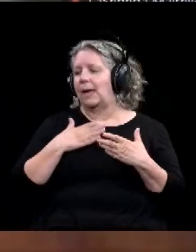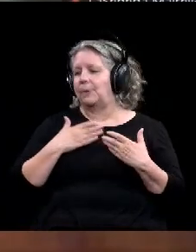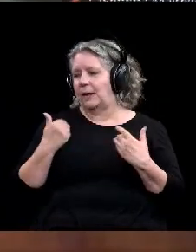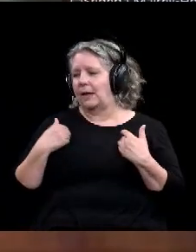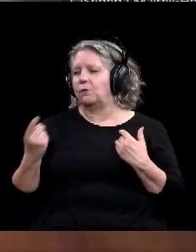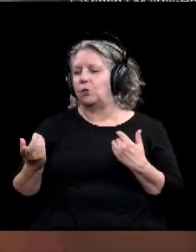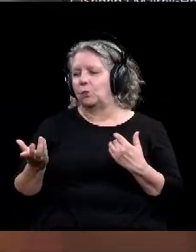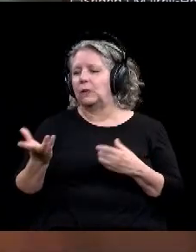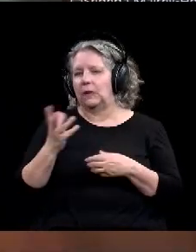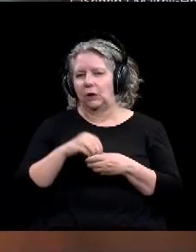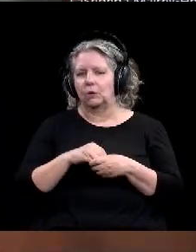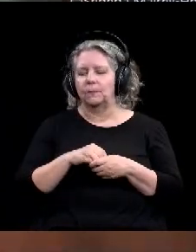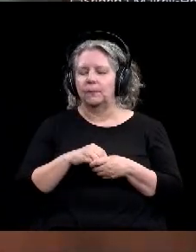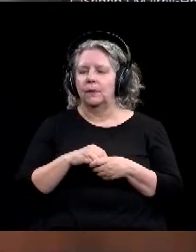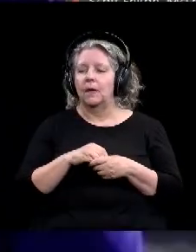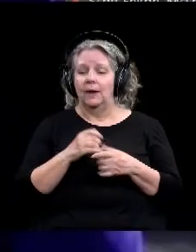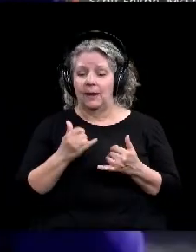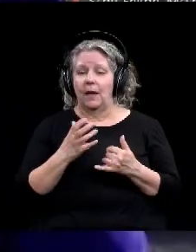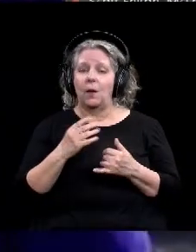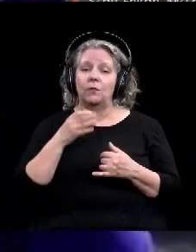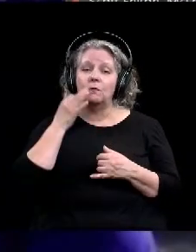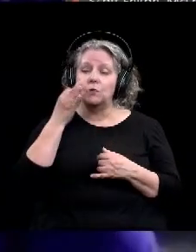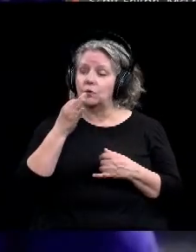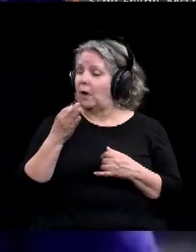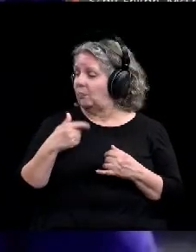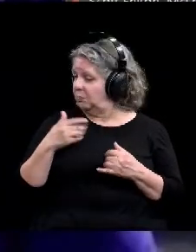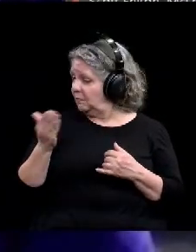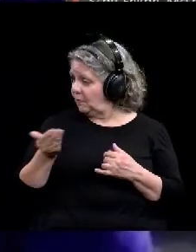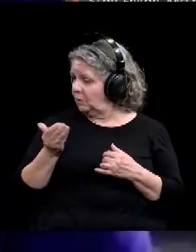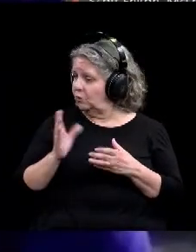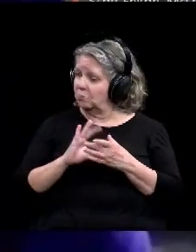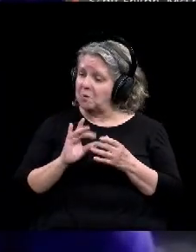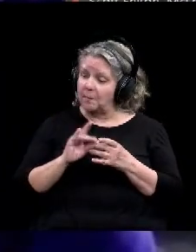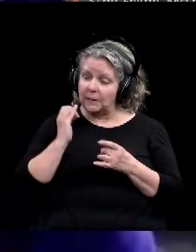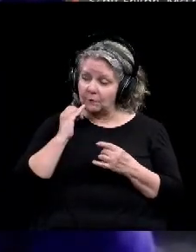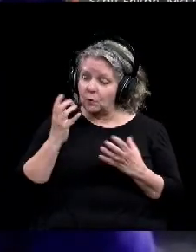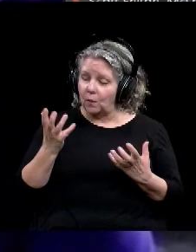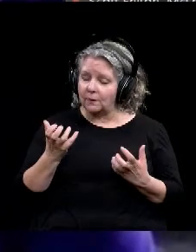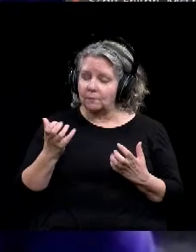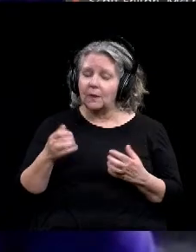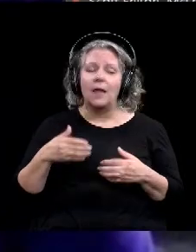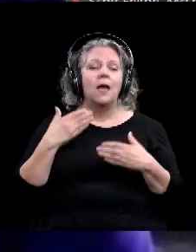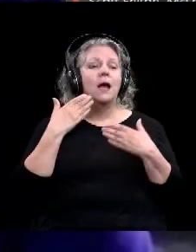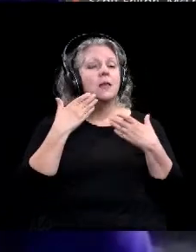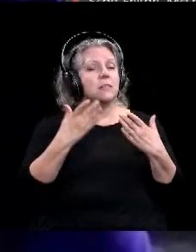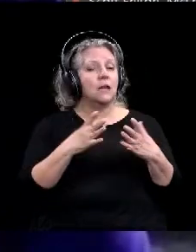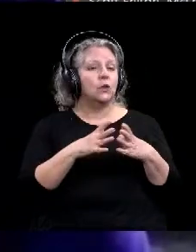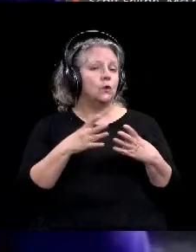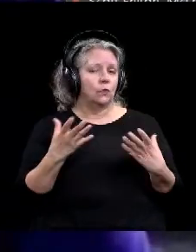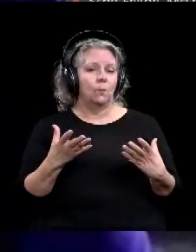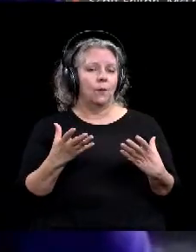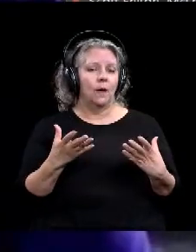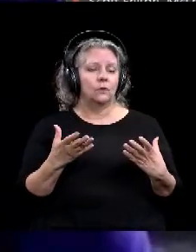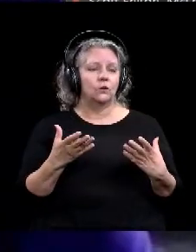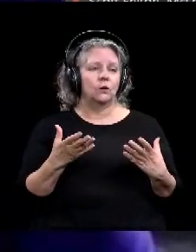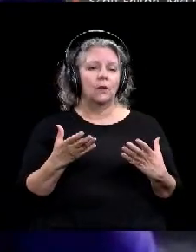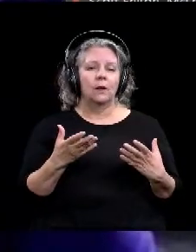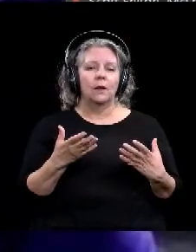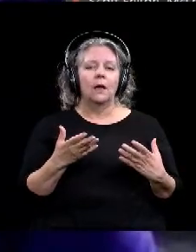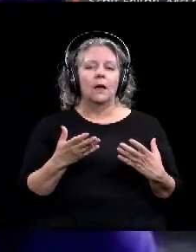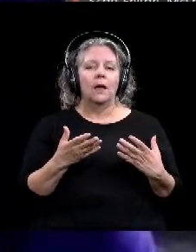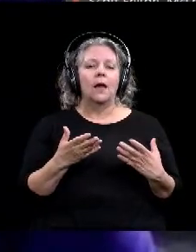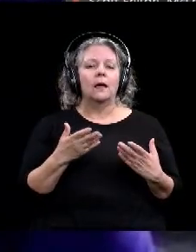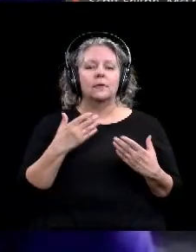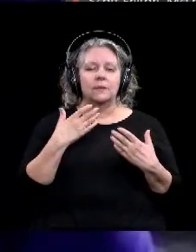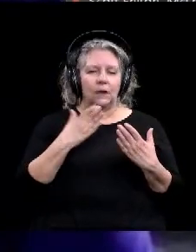quiere hacer algunos comentarios gracias muchas gracias mayor gracias por esto dos de estas tres hermanas un